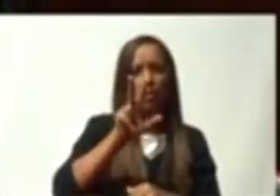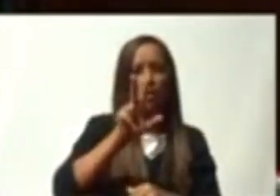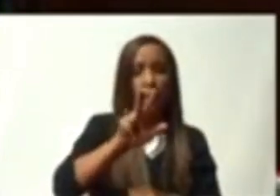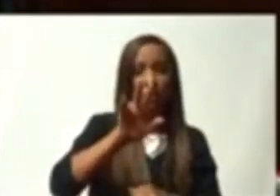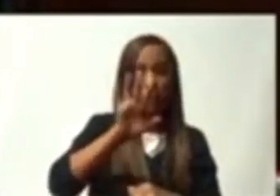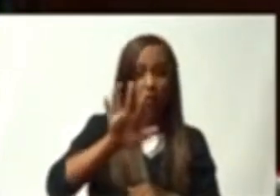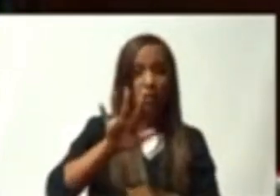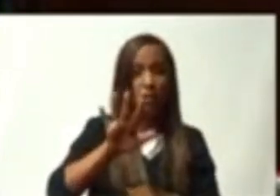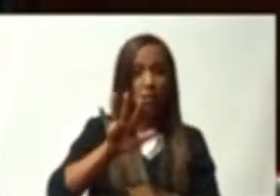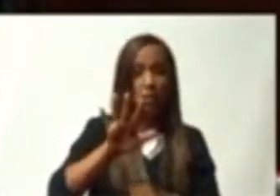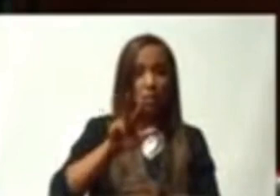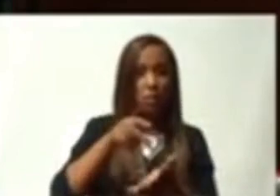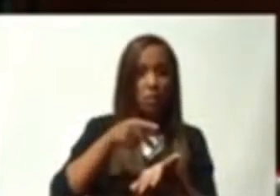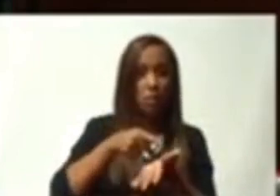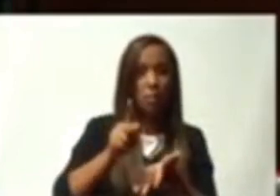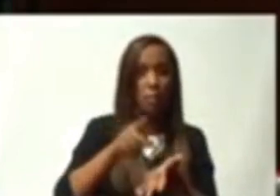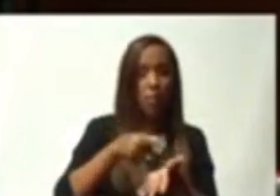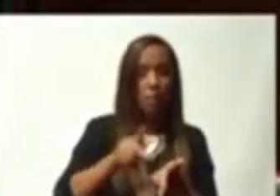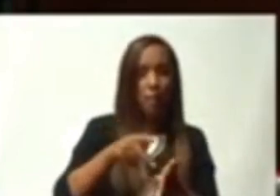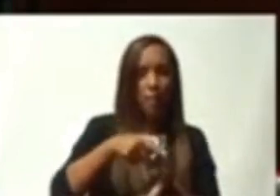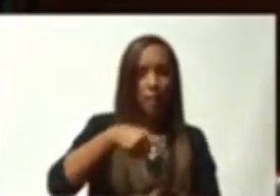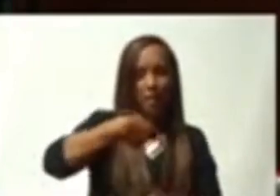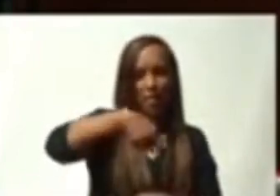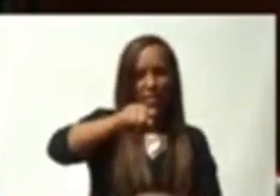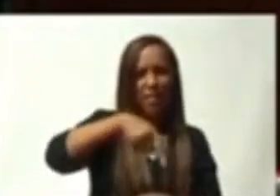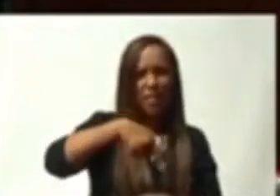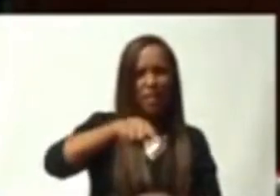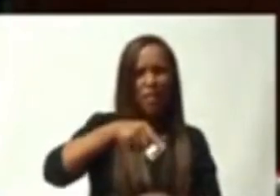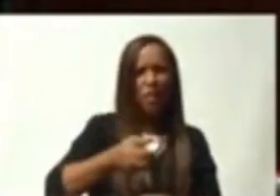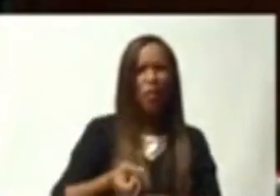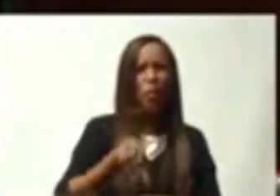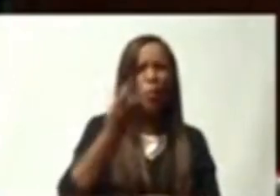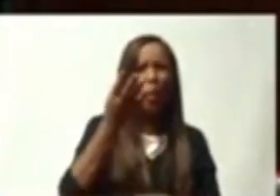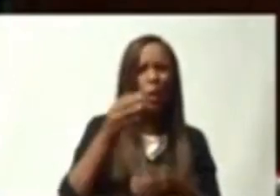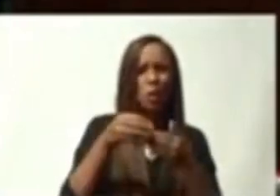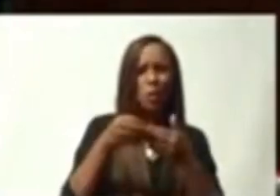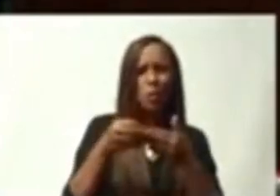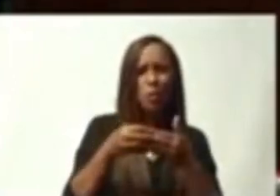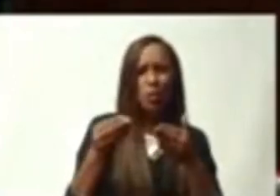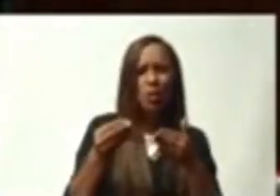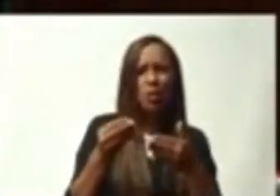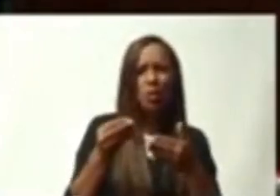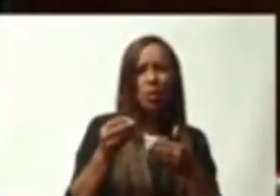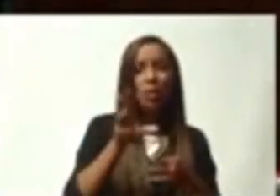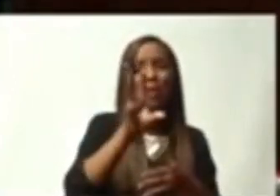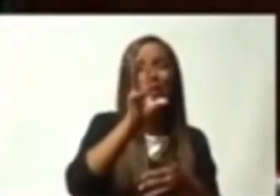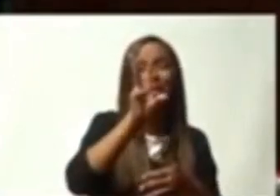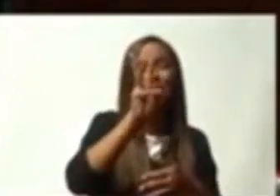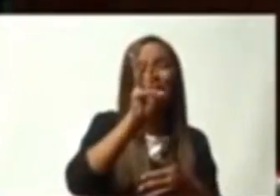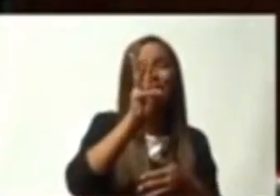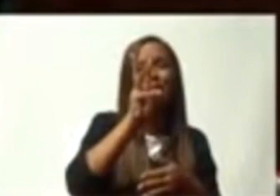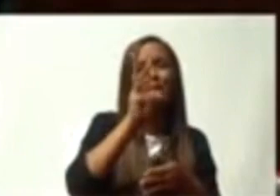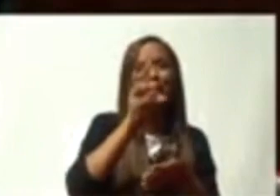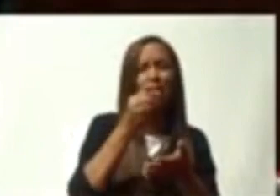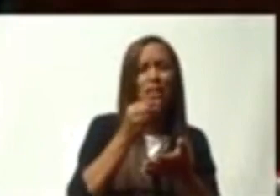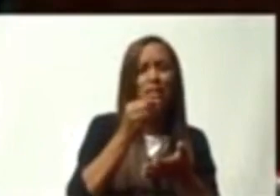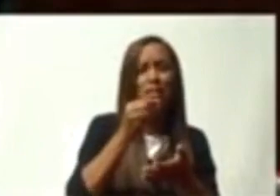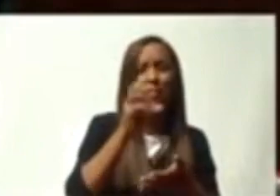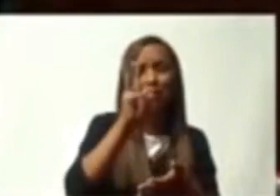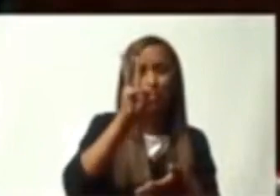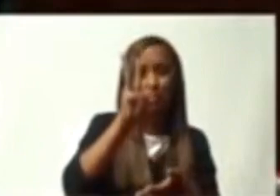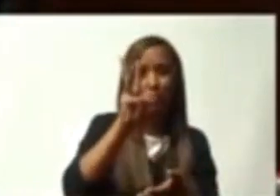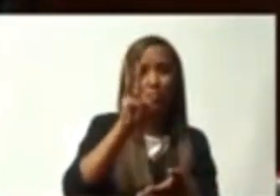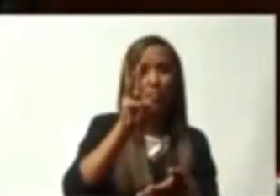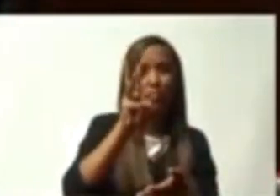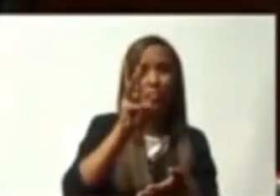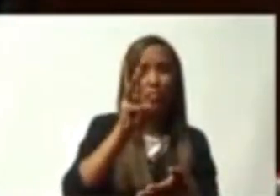60 centavos de dólares, me dice Braulio. Eso pagamos nosotros, 60 centavos de dólares. Y